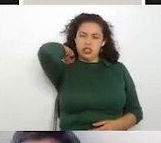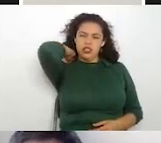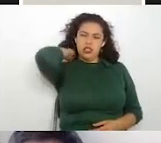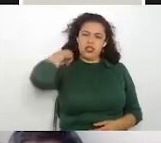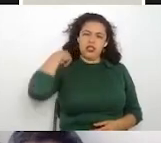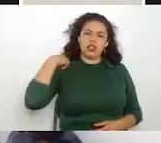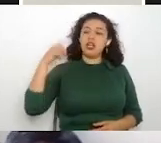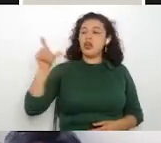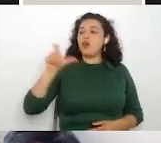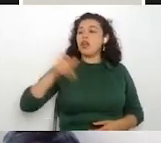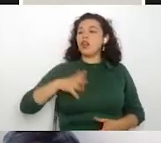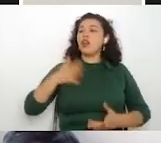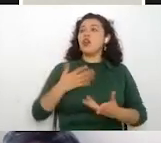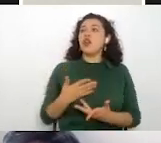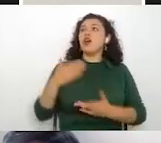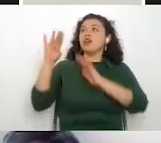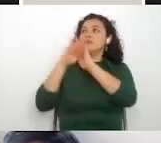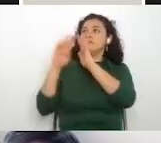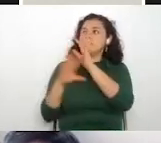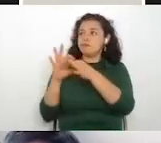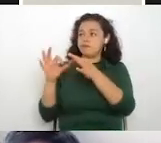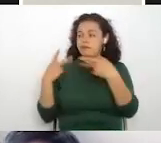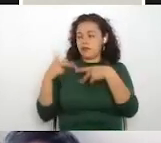los procedimientos, se involucra al